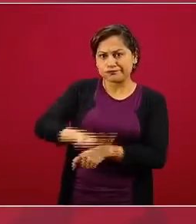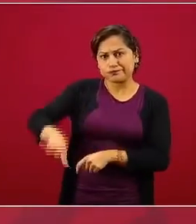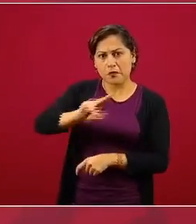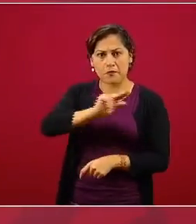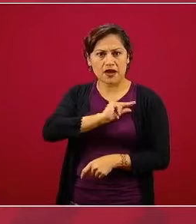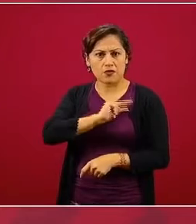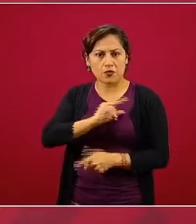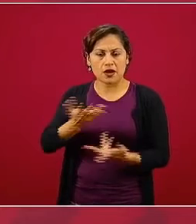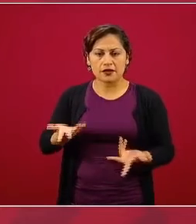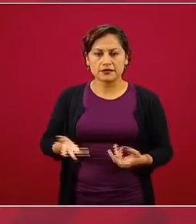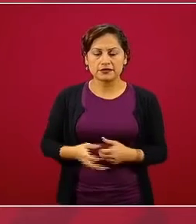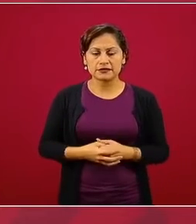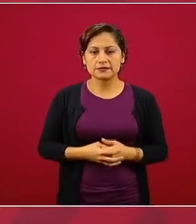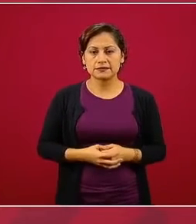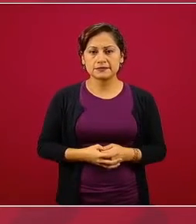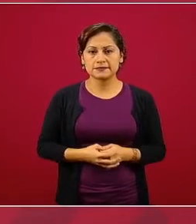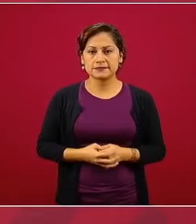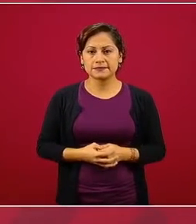de